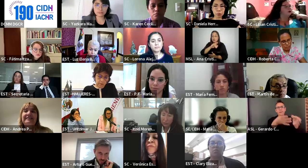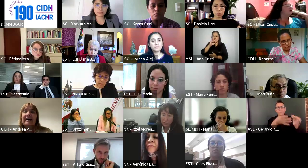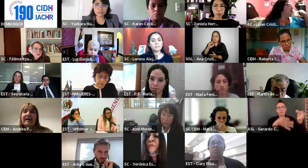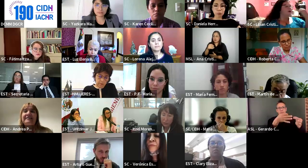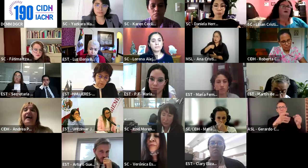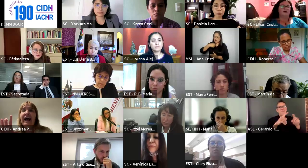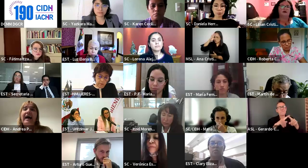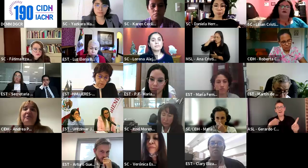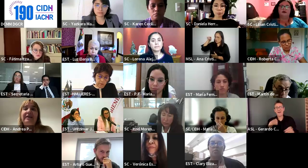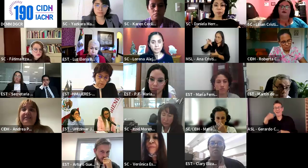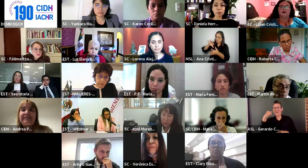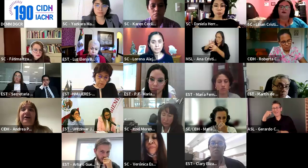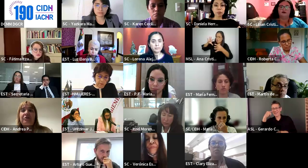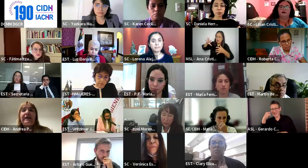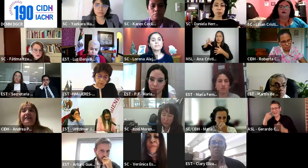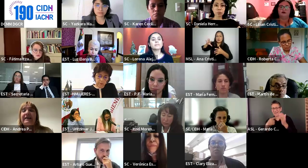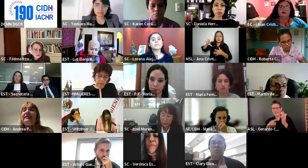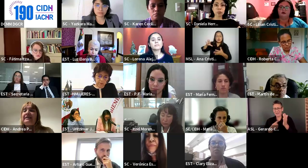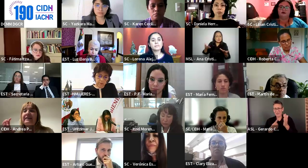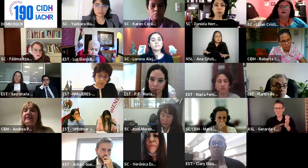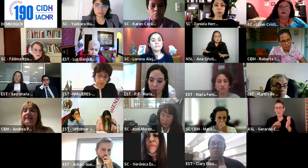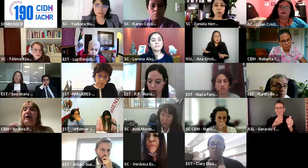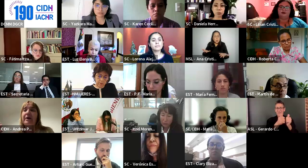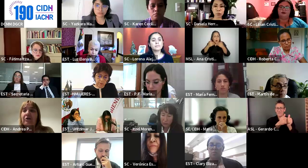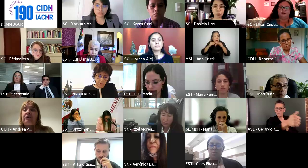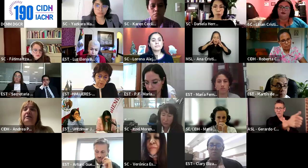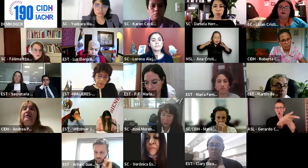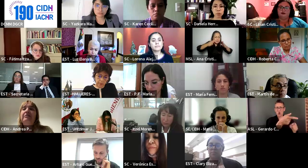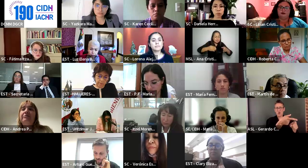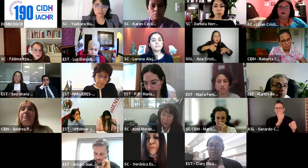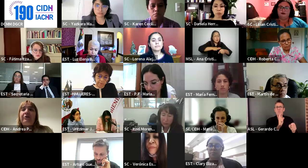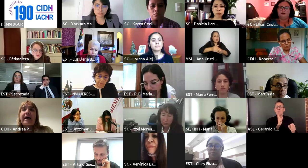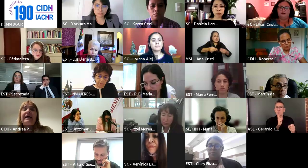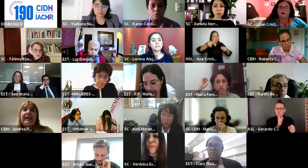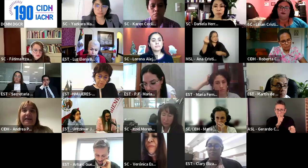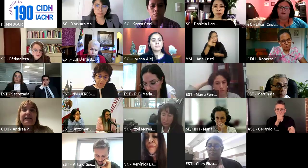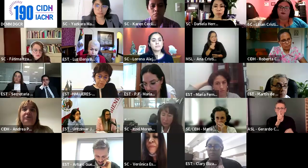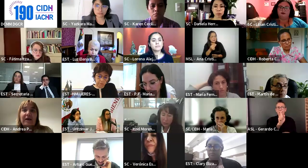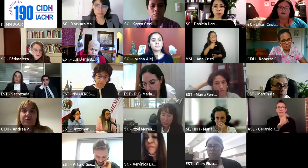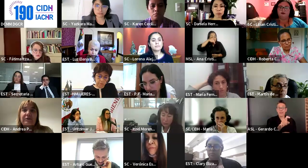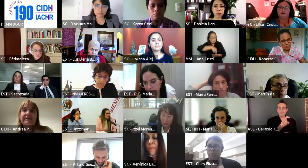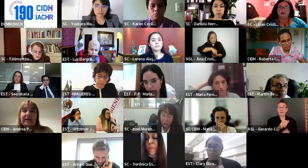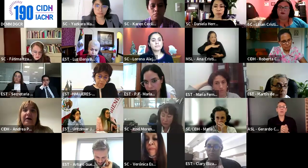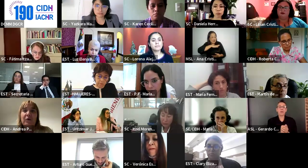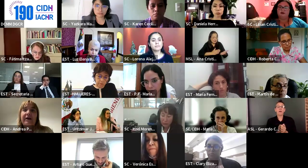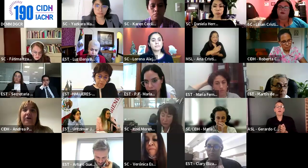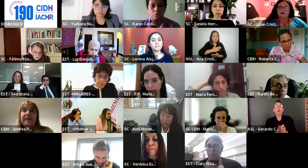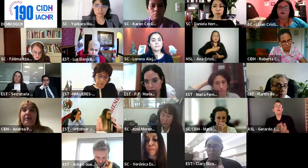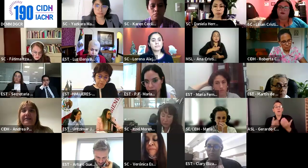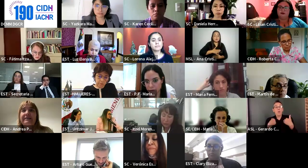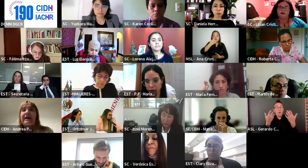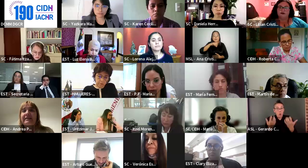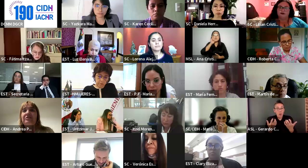reales necesidades. Acá hay una necesidad concreta que tiene que ver con mejorar el acceso a la justicia de las mujeres